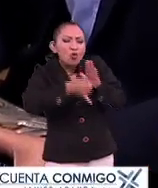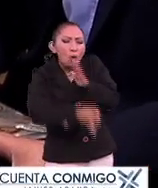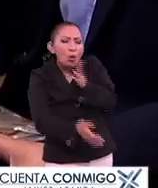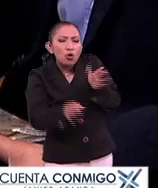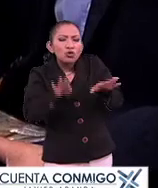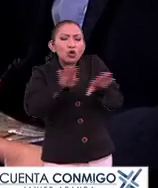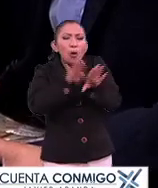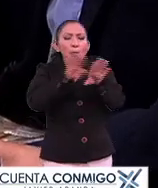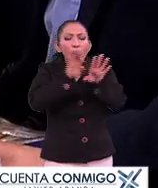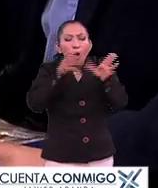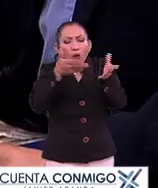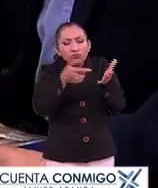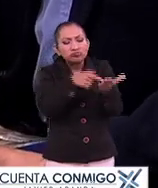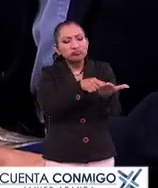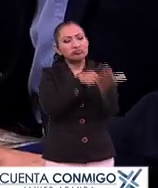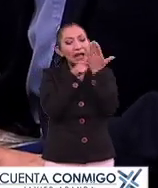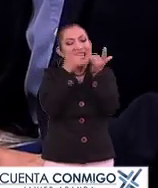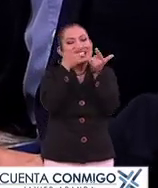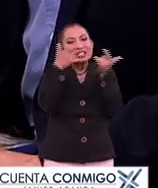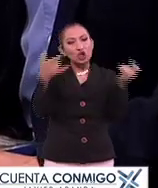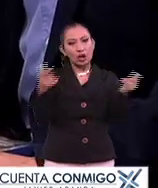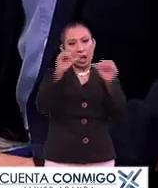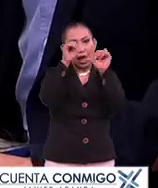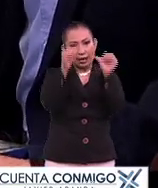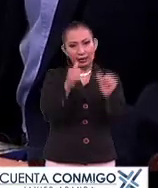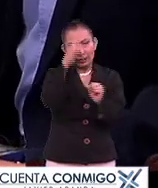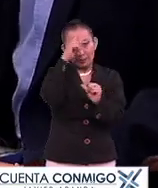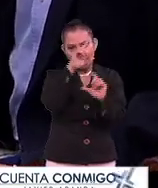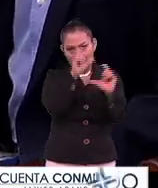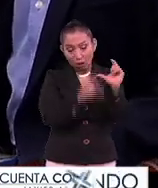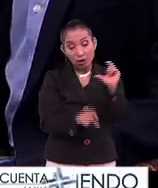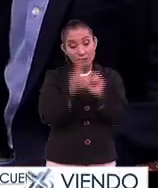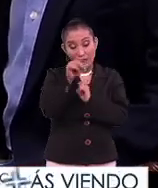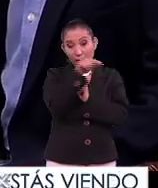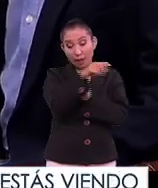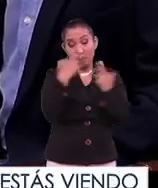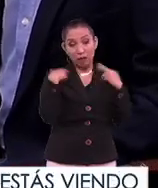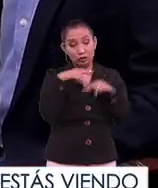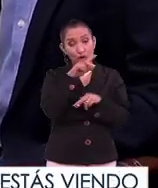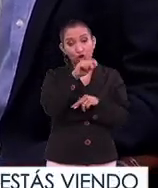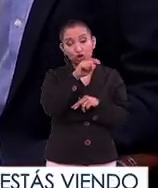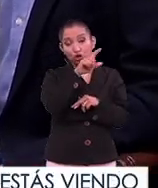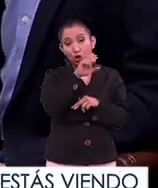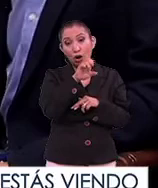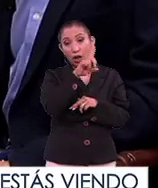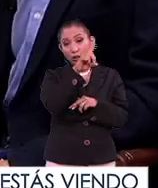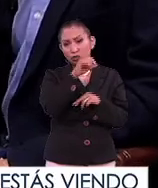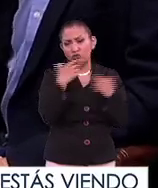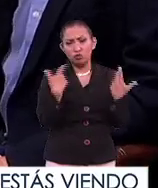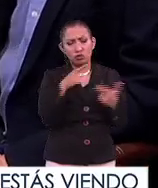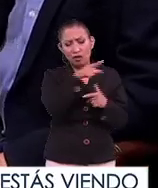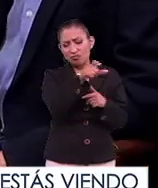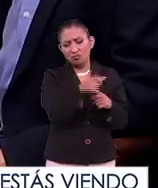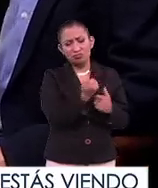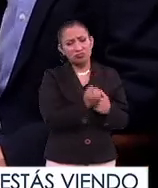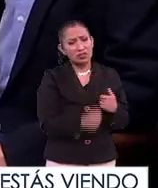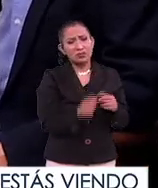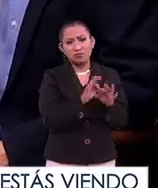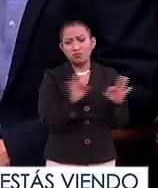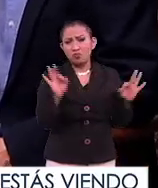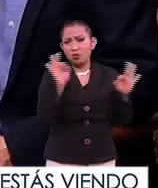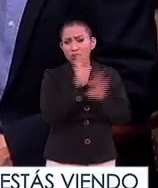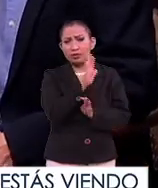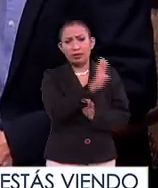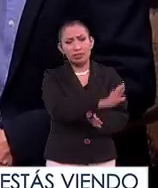profundidad, un algo dentro de la historia del arte nacional, y es sin duda el maestro Toledo, ¿no?, una de las figuras más